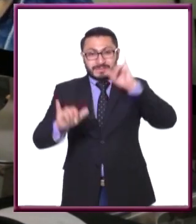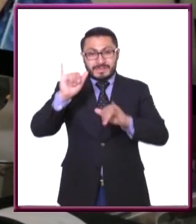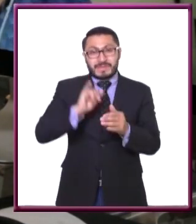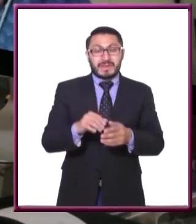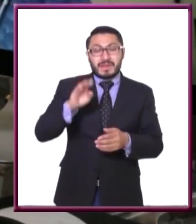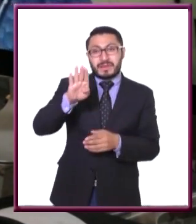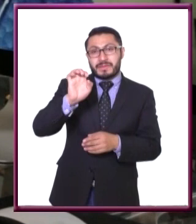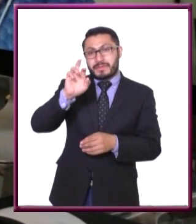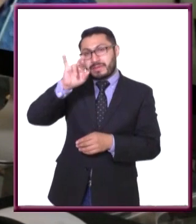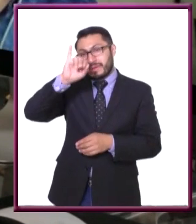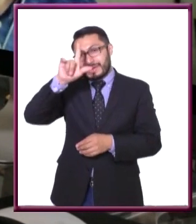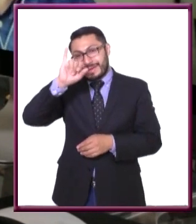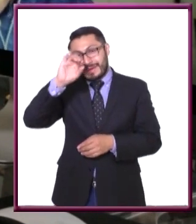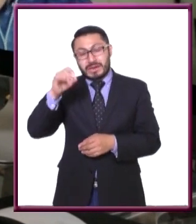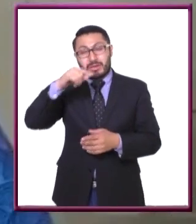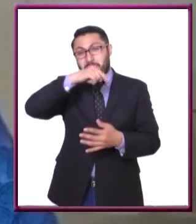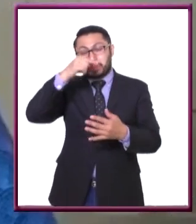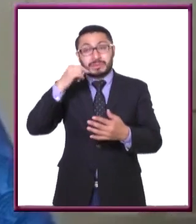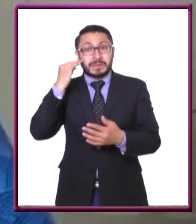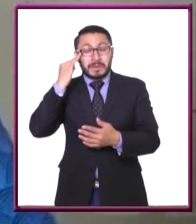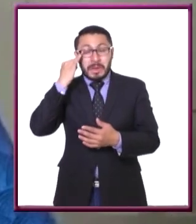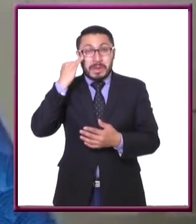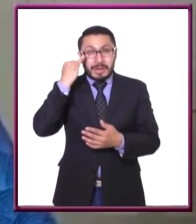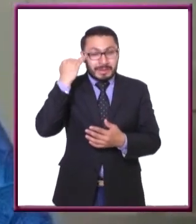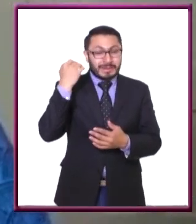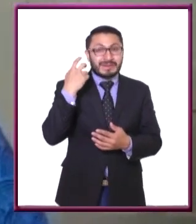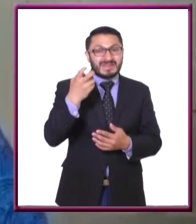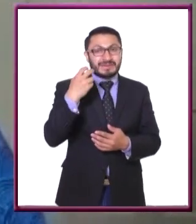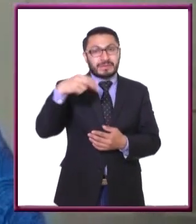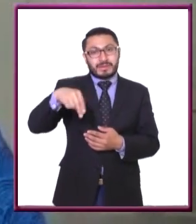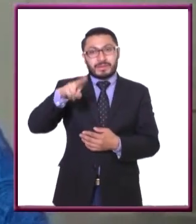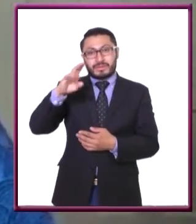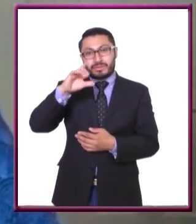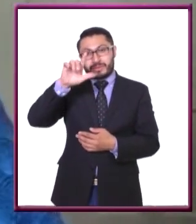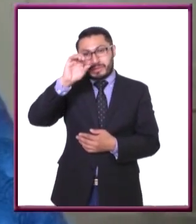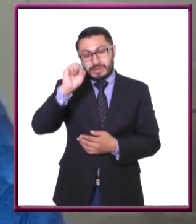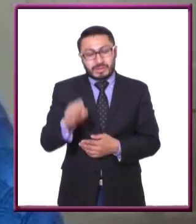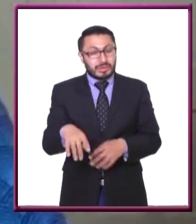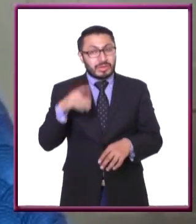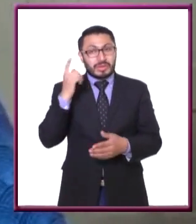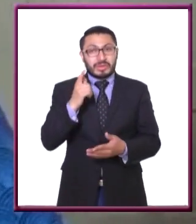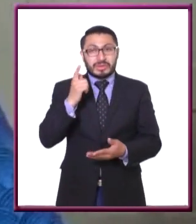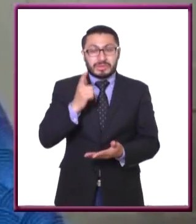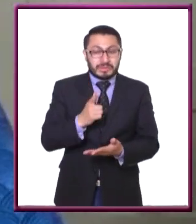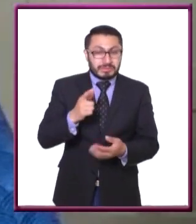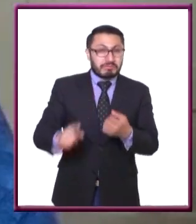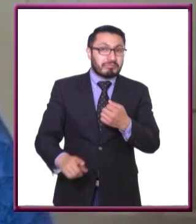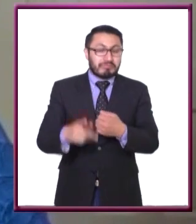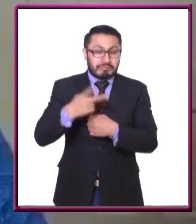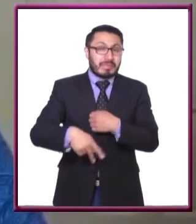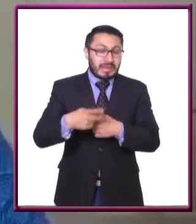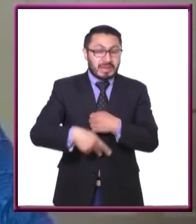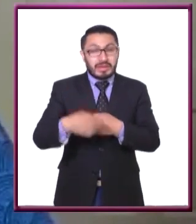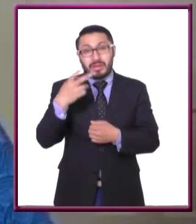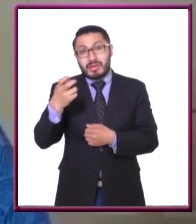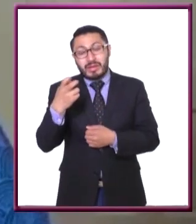el litio, el berilio, etc. Y eso se llama nucleosíntesis. Y